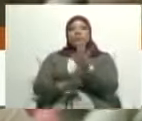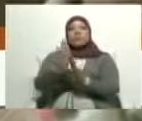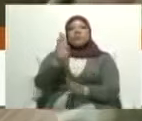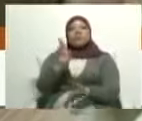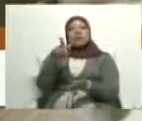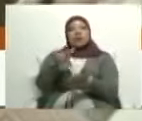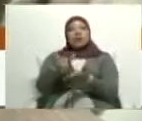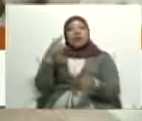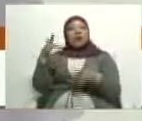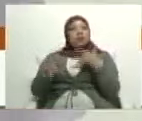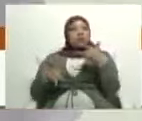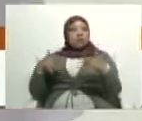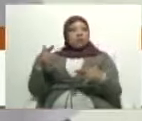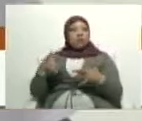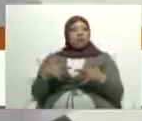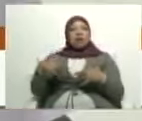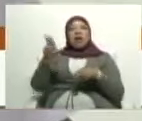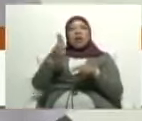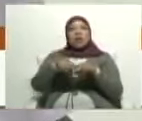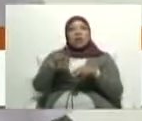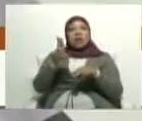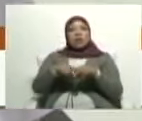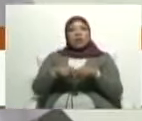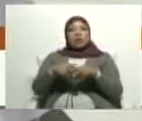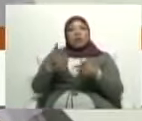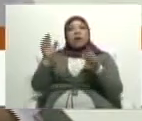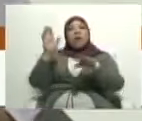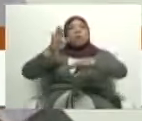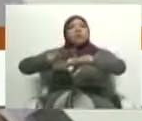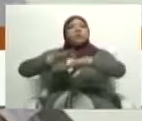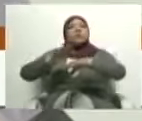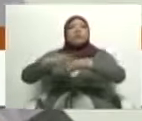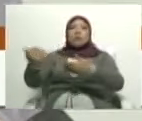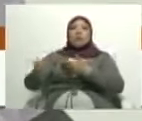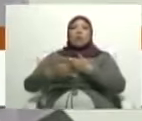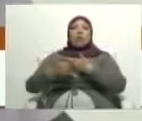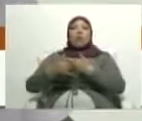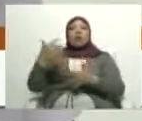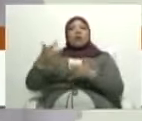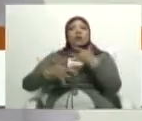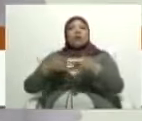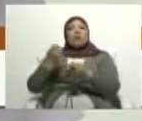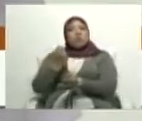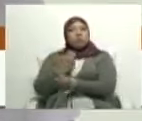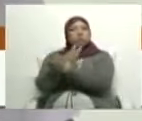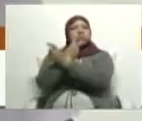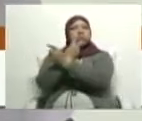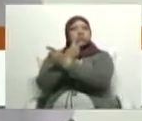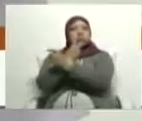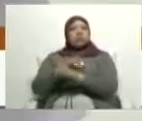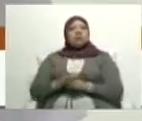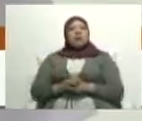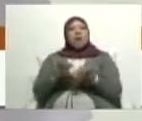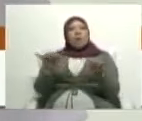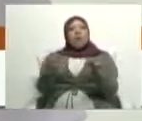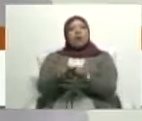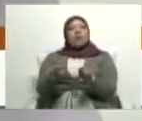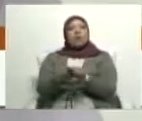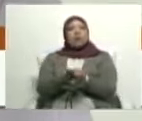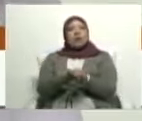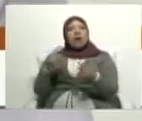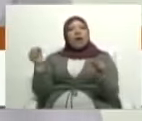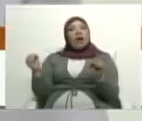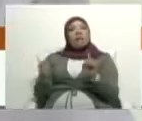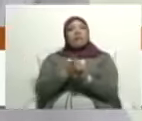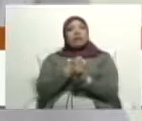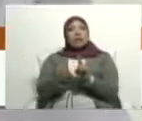presencia. Los negros reclaman contra los crímenes del esclavismo. Lo mismo hacen las víctimas